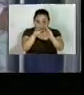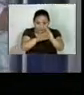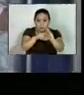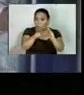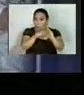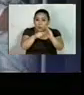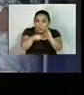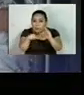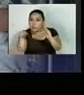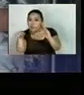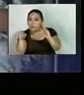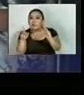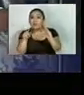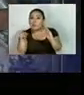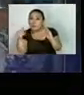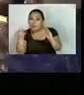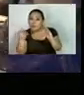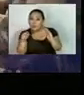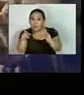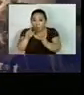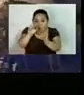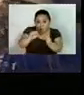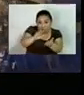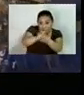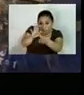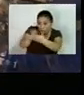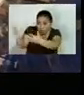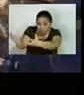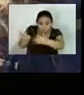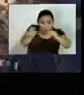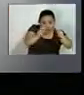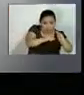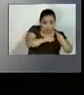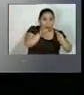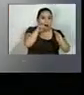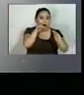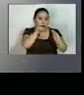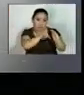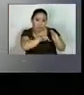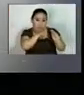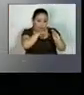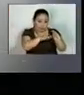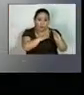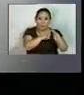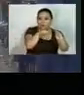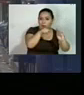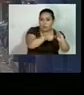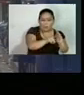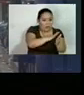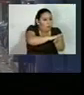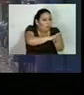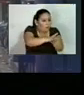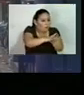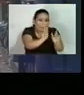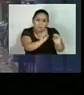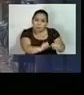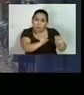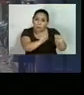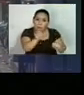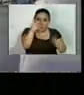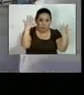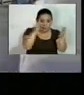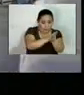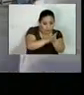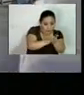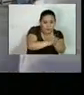que sea necesario, y si puede abastecerse de alimentos, hágalo. En su casa, pues cumpla todas las medidas sanitarias posibles, lave sus